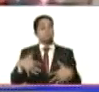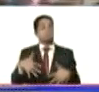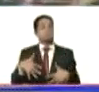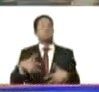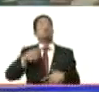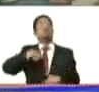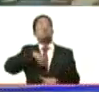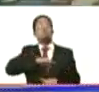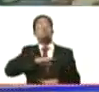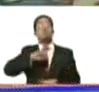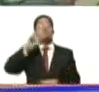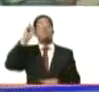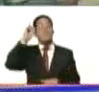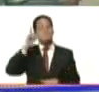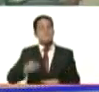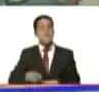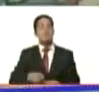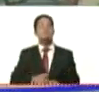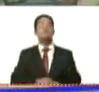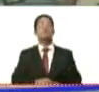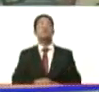debemos nosotros